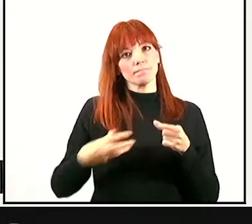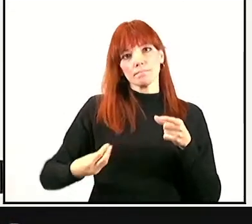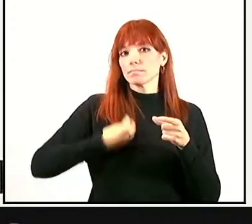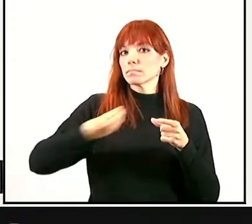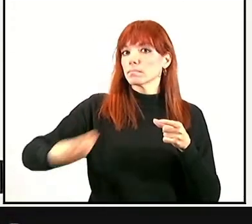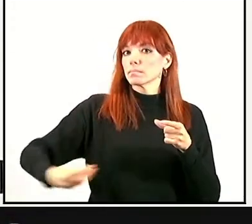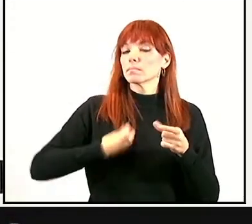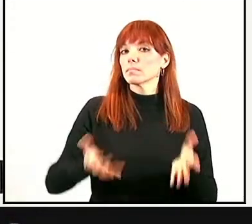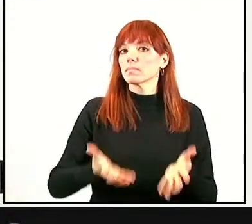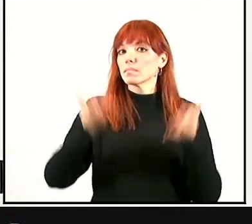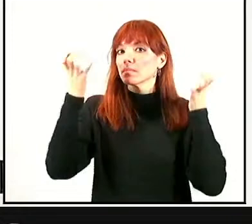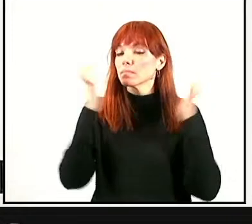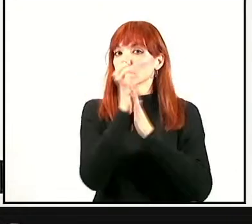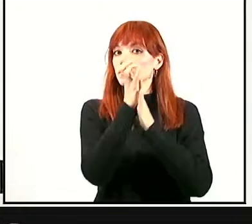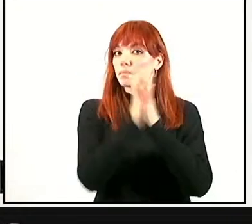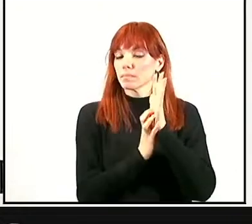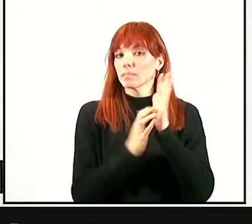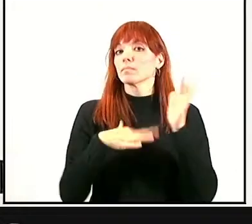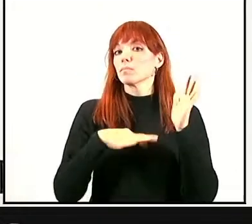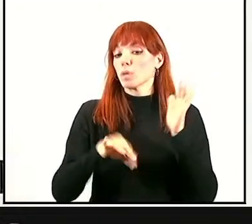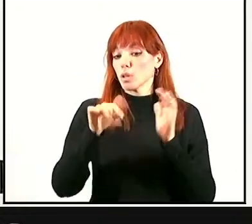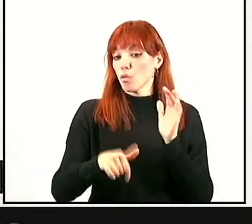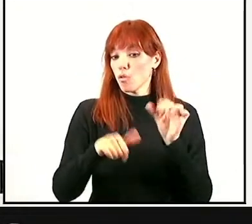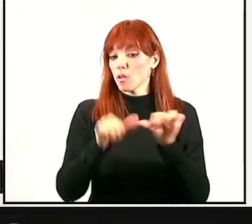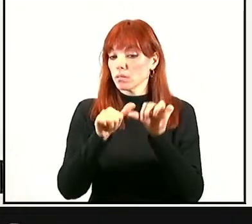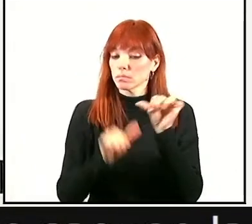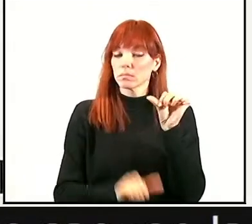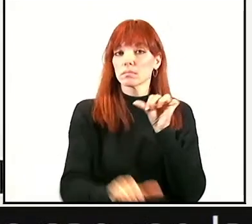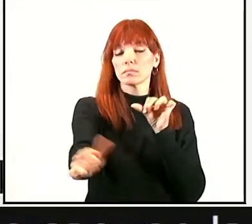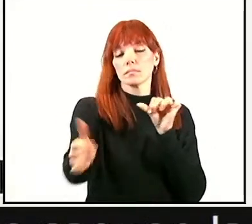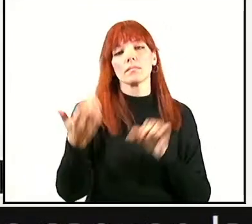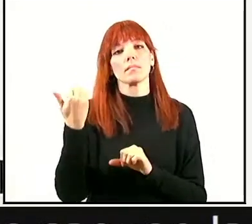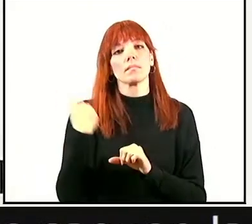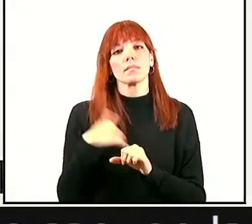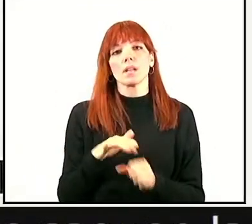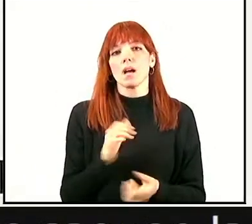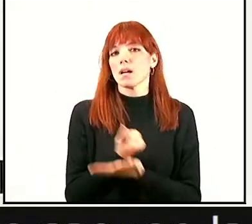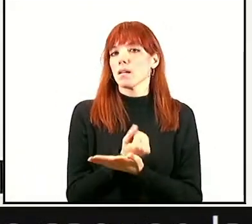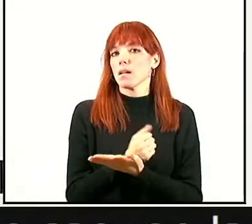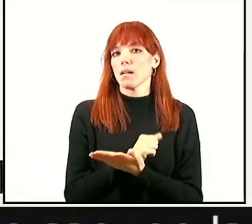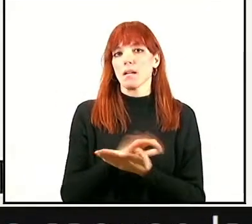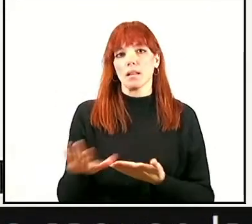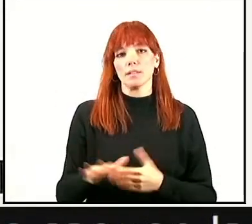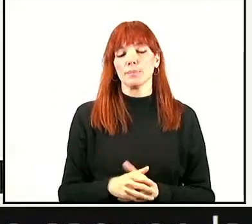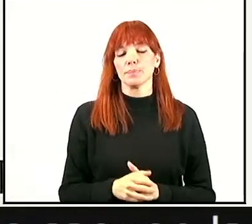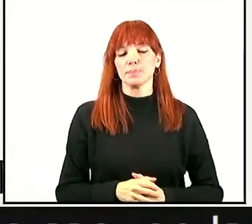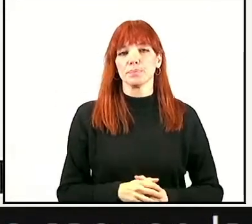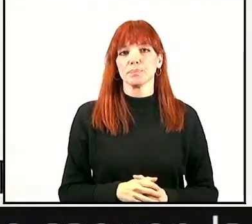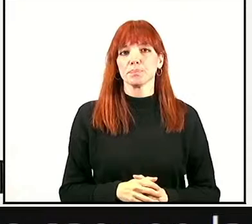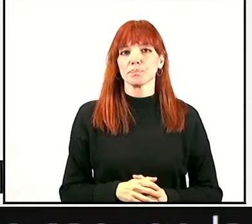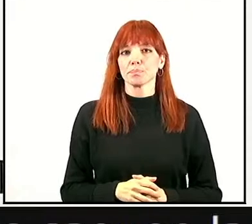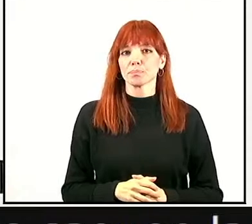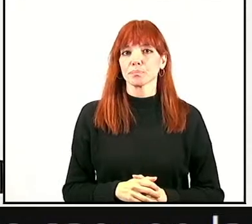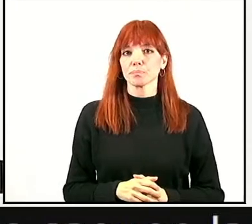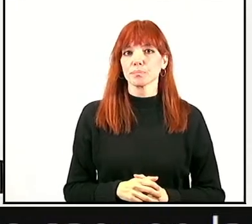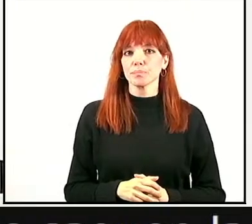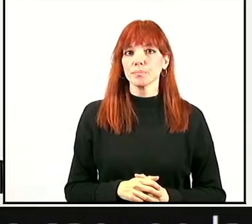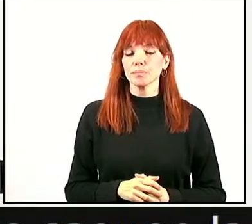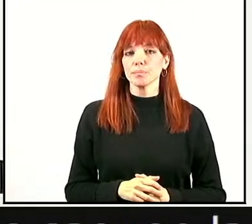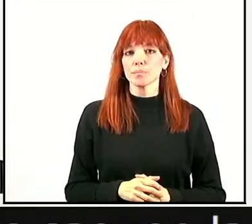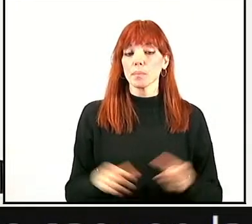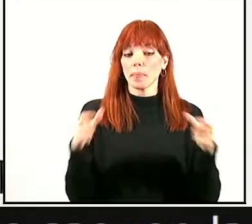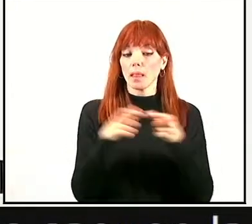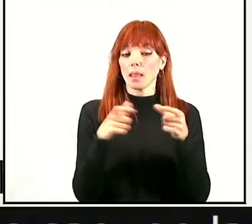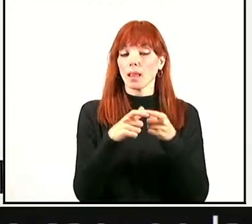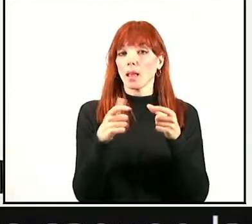estas ventajas que desde hoy le estamos dando de manera gratuita. Con esta tarjeta